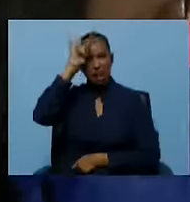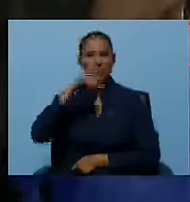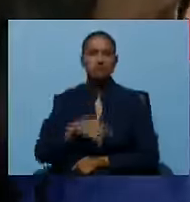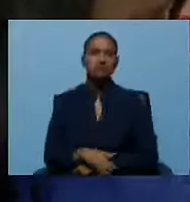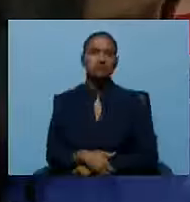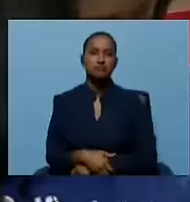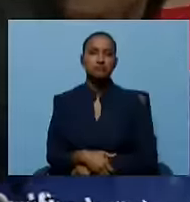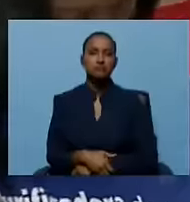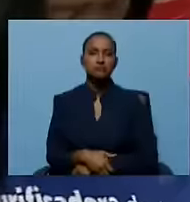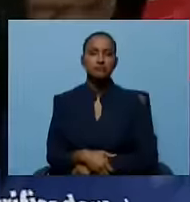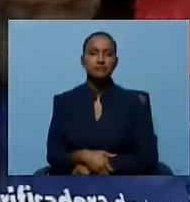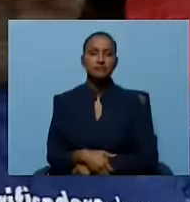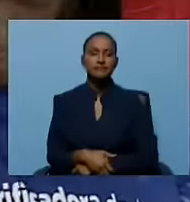Es una lucha espiritual, claro que es espiritual.